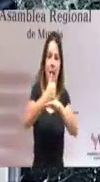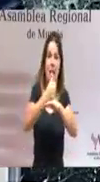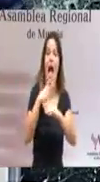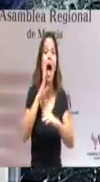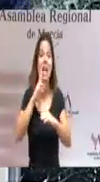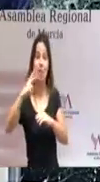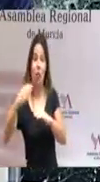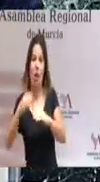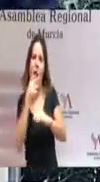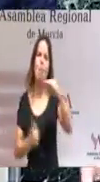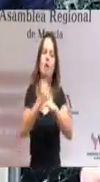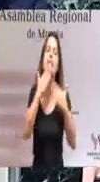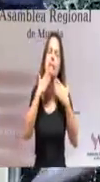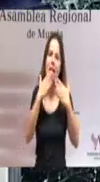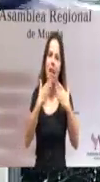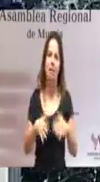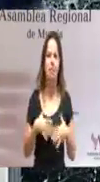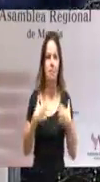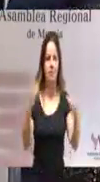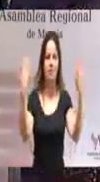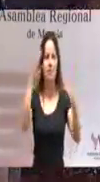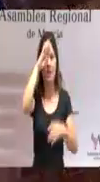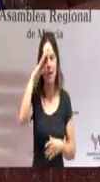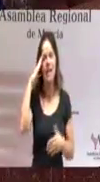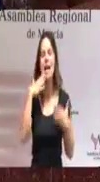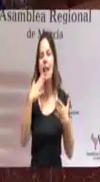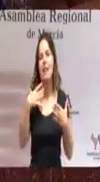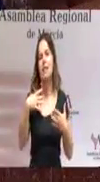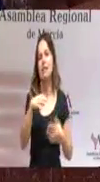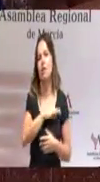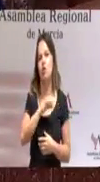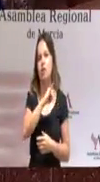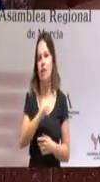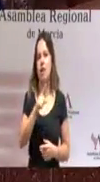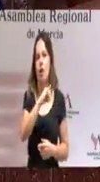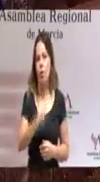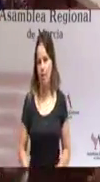B disparado. Muchísimas gracias. Muchas gracias, señor Sánchez López.